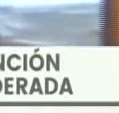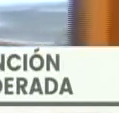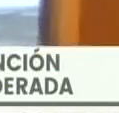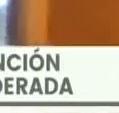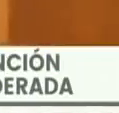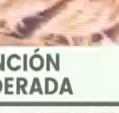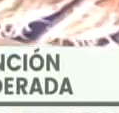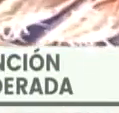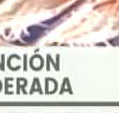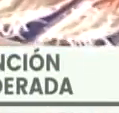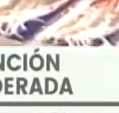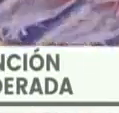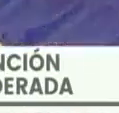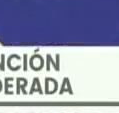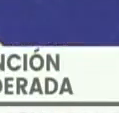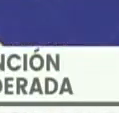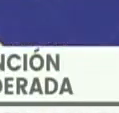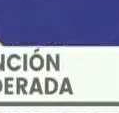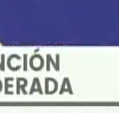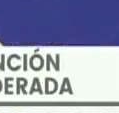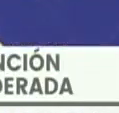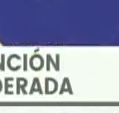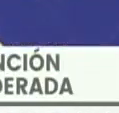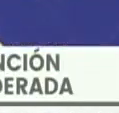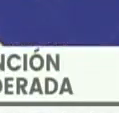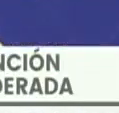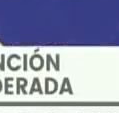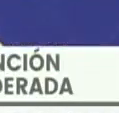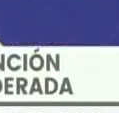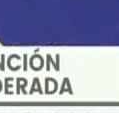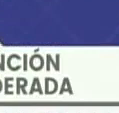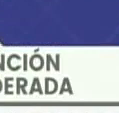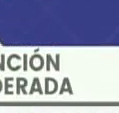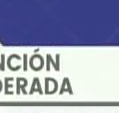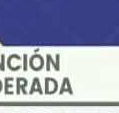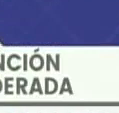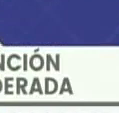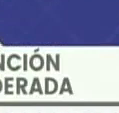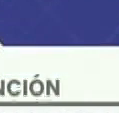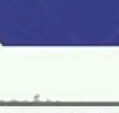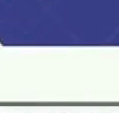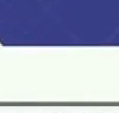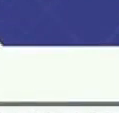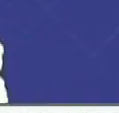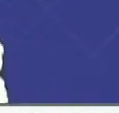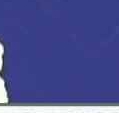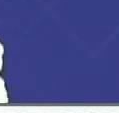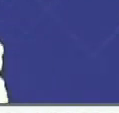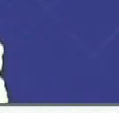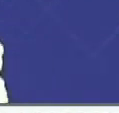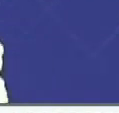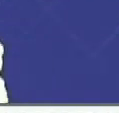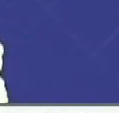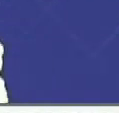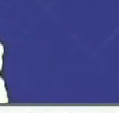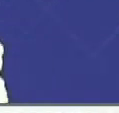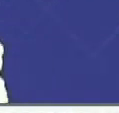presidente. Es correcto, doctora Gutiérrez, doctora Magaly Gutiérrez, una clínica